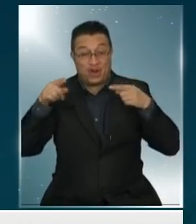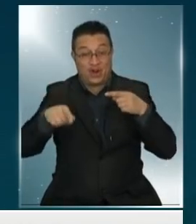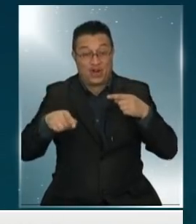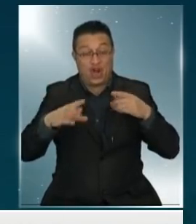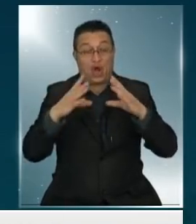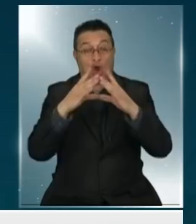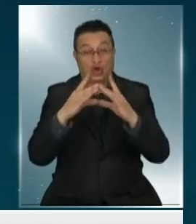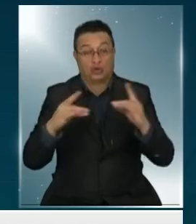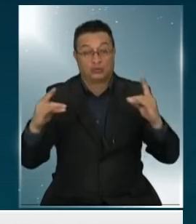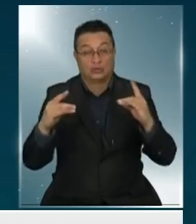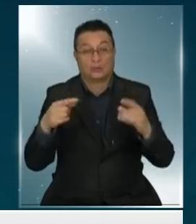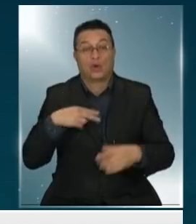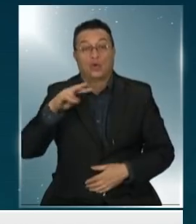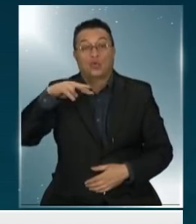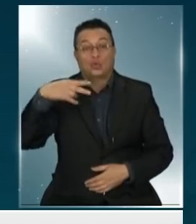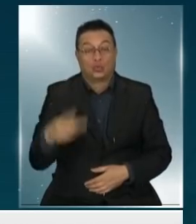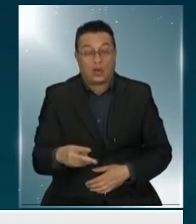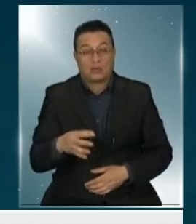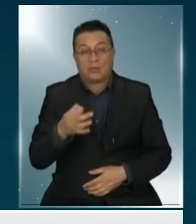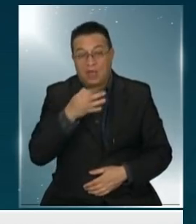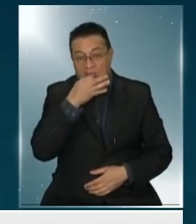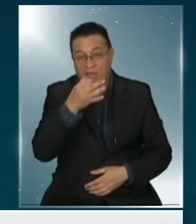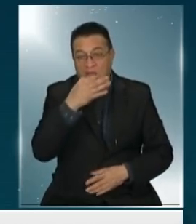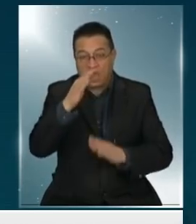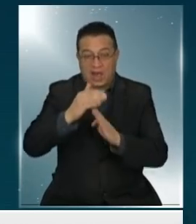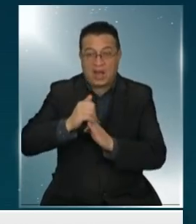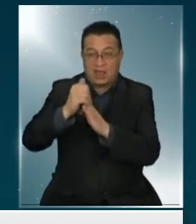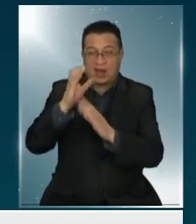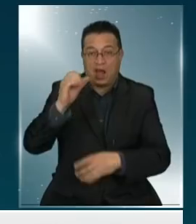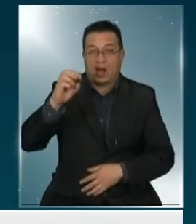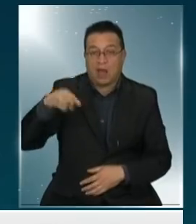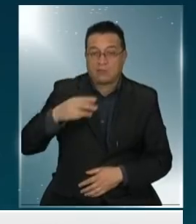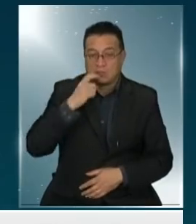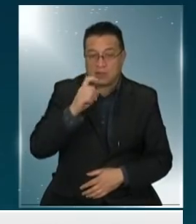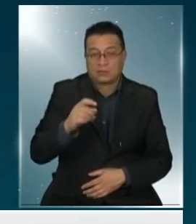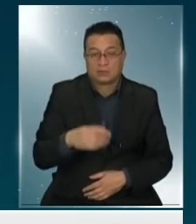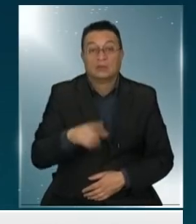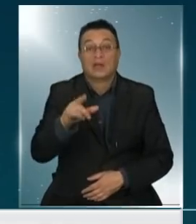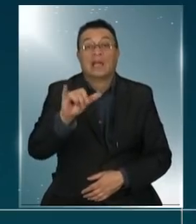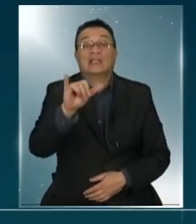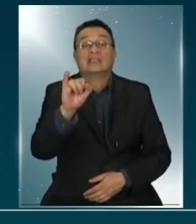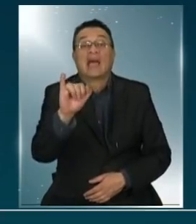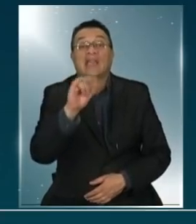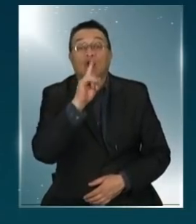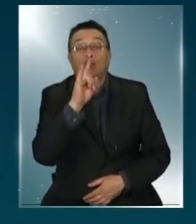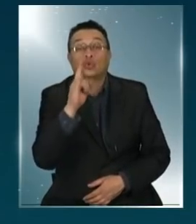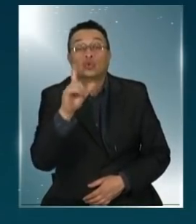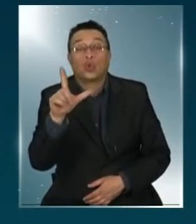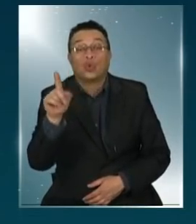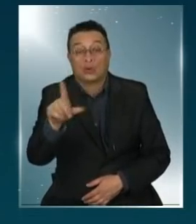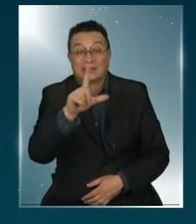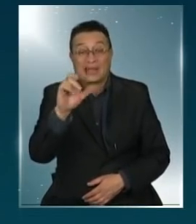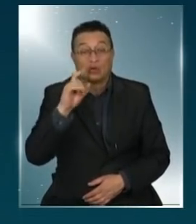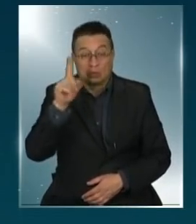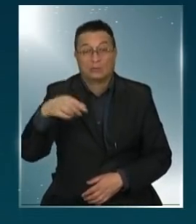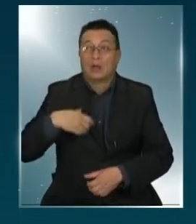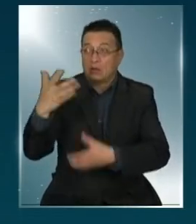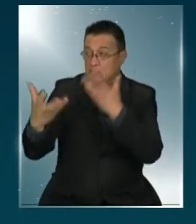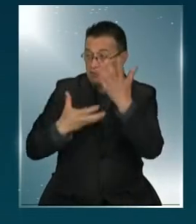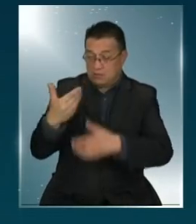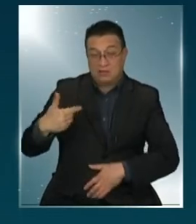la reacción de su dueño emplazando al líder de la CAM. Yaitul, me quemaste mi fuente